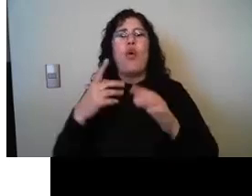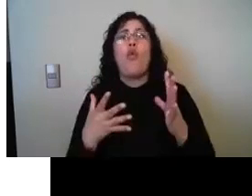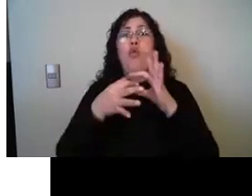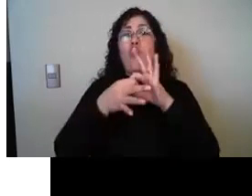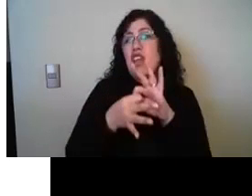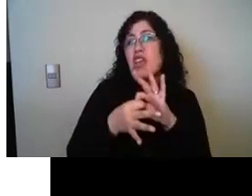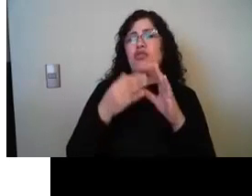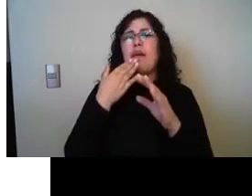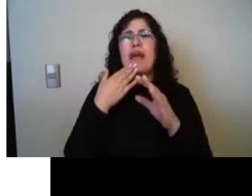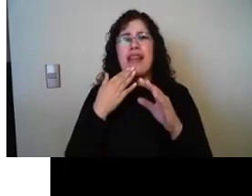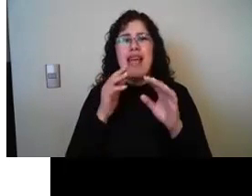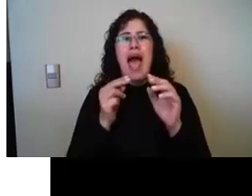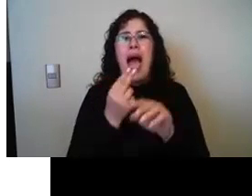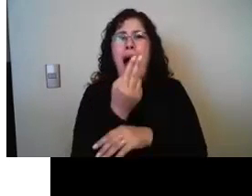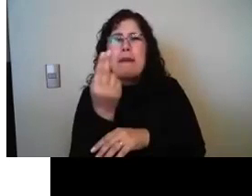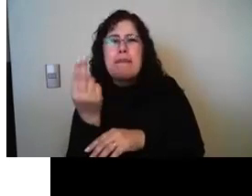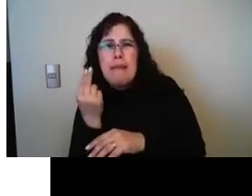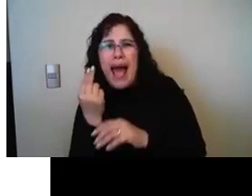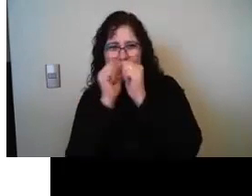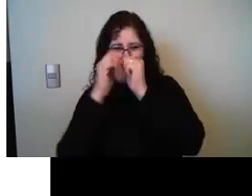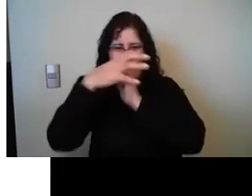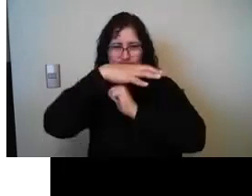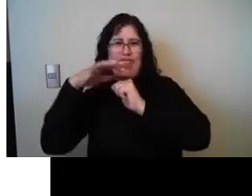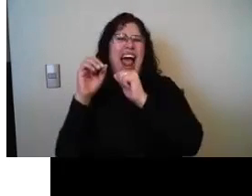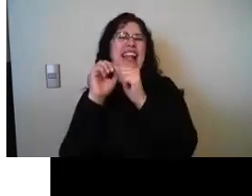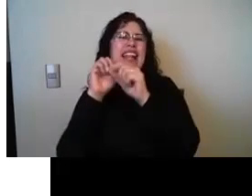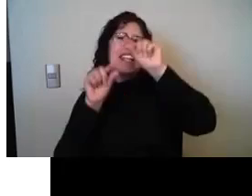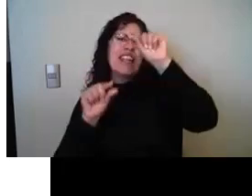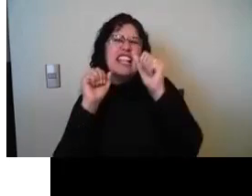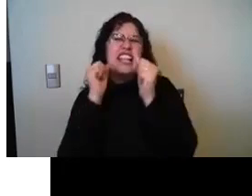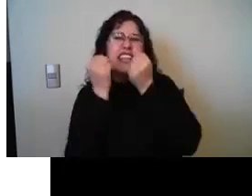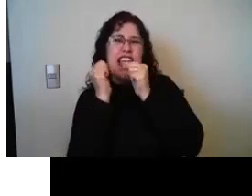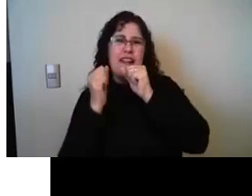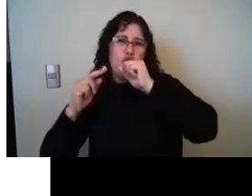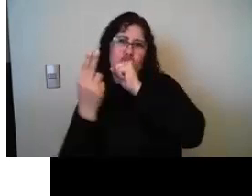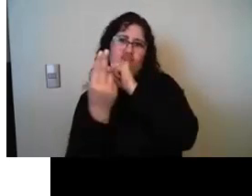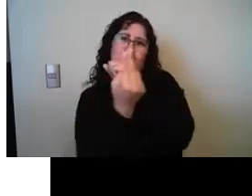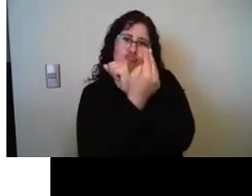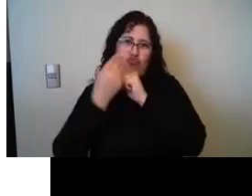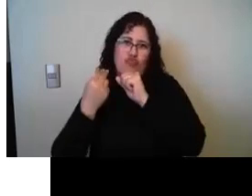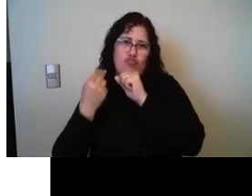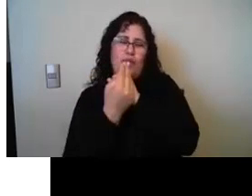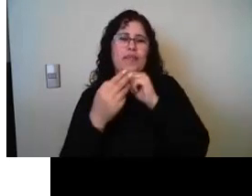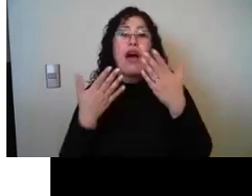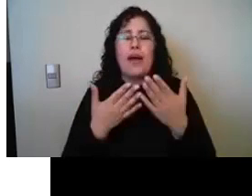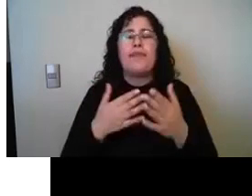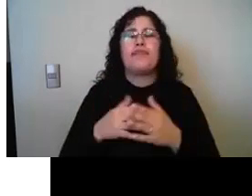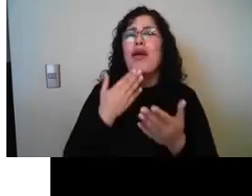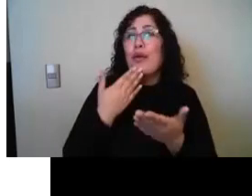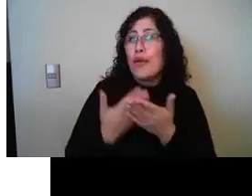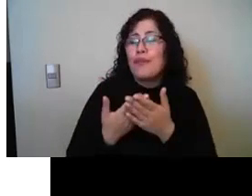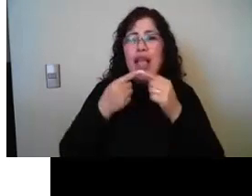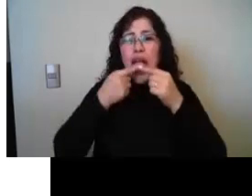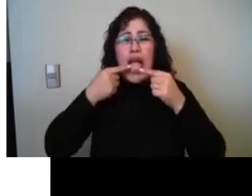¿Y por qué esa relación? La sensación, ¿cierto?, la percepción del gusto provoca en algunos